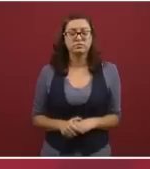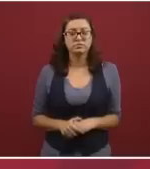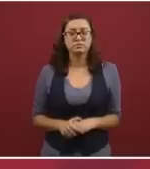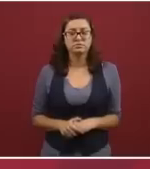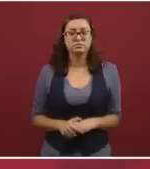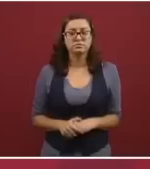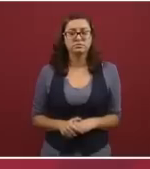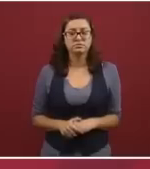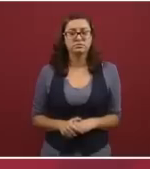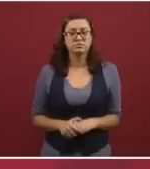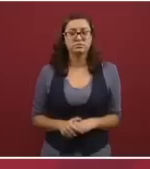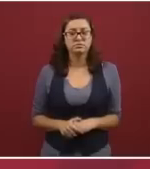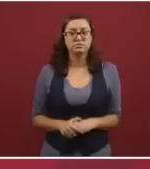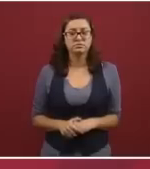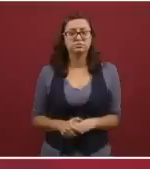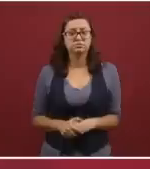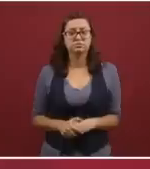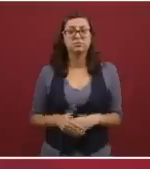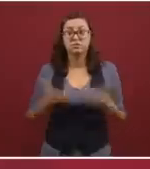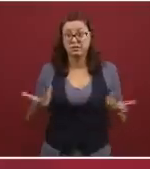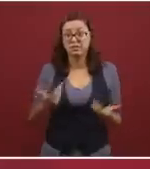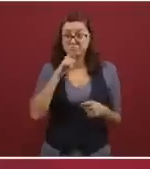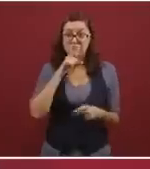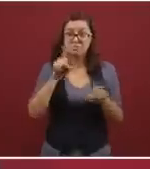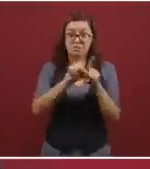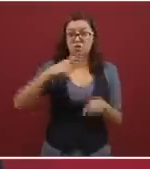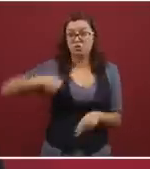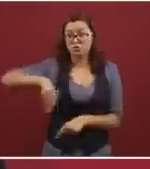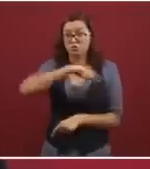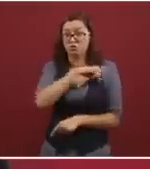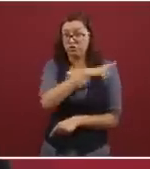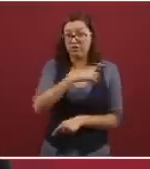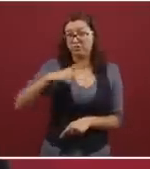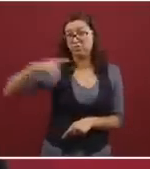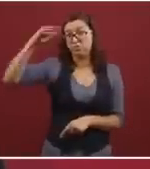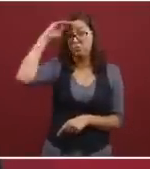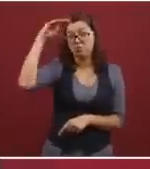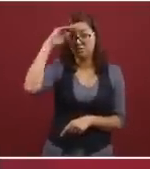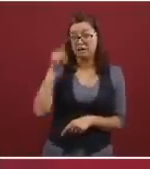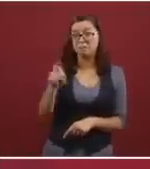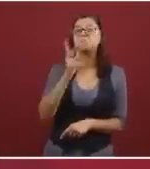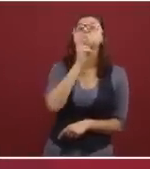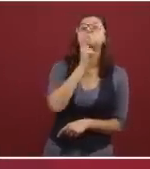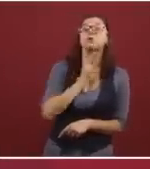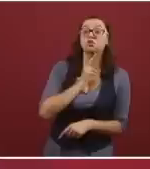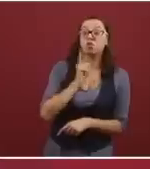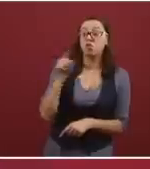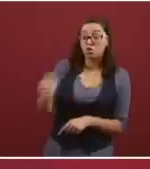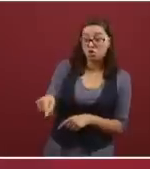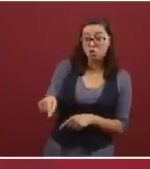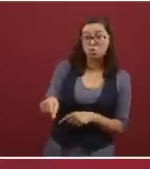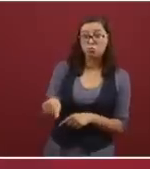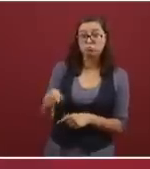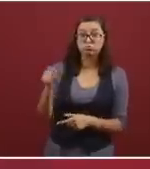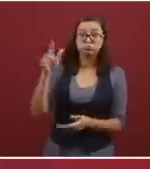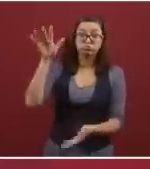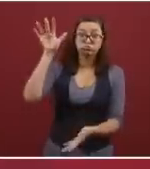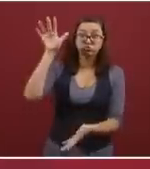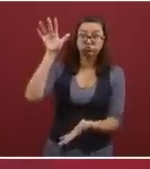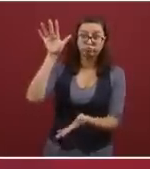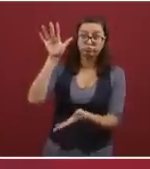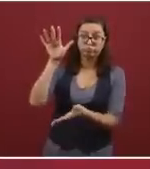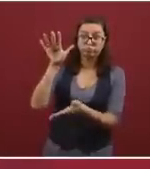no es renovable y hay que cuidarlo, pero por